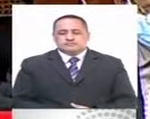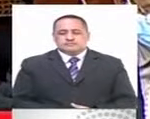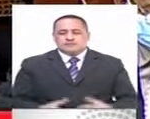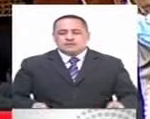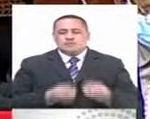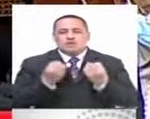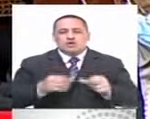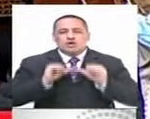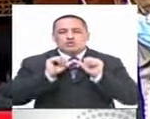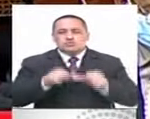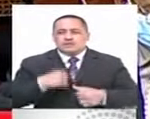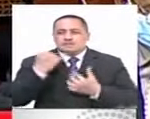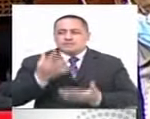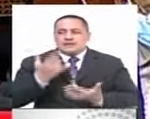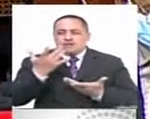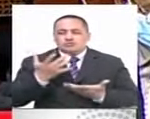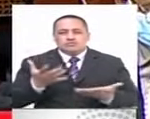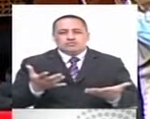Porque seguirán esperando